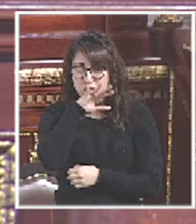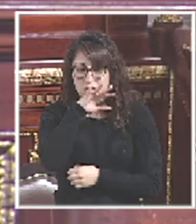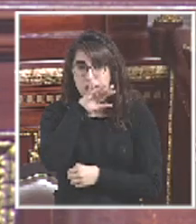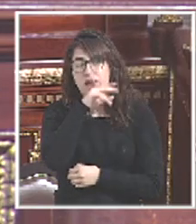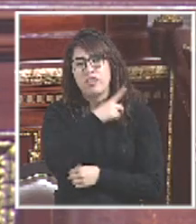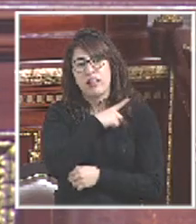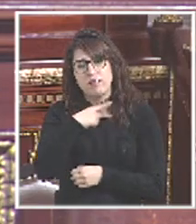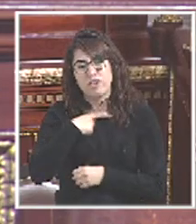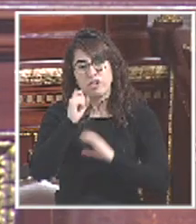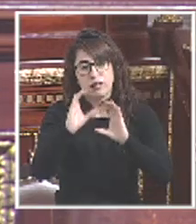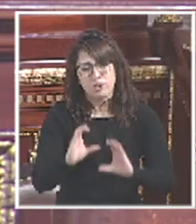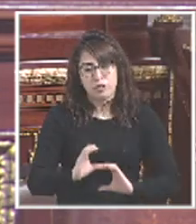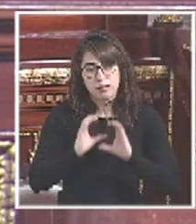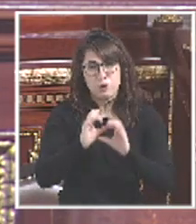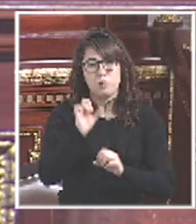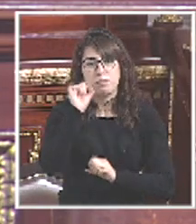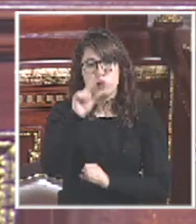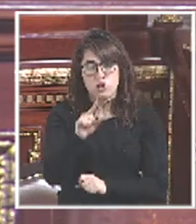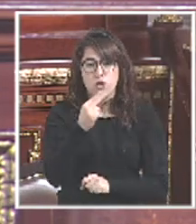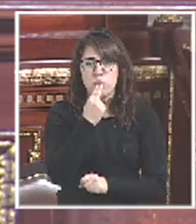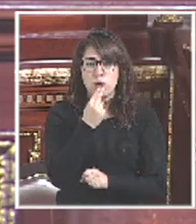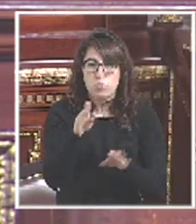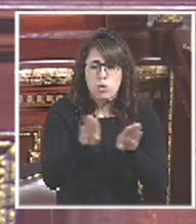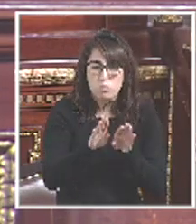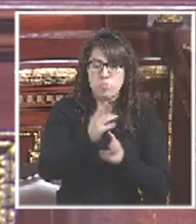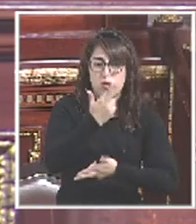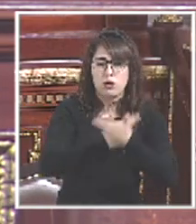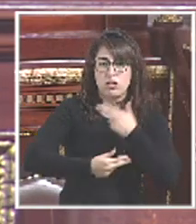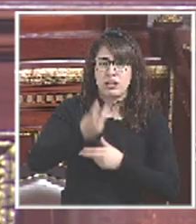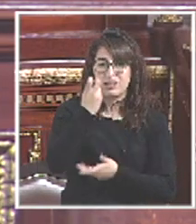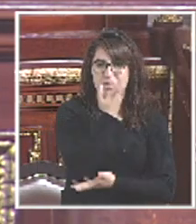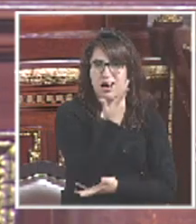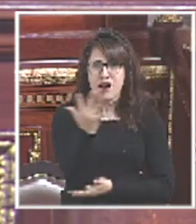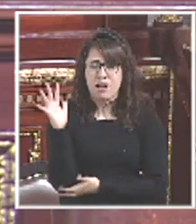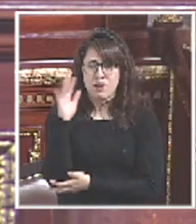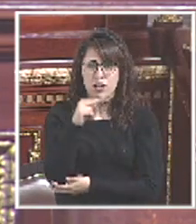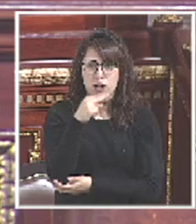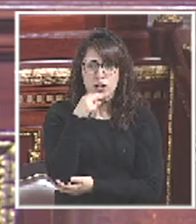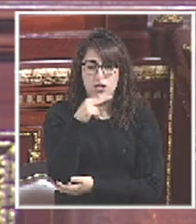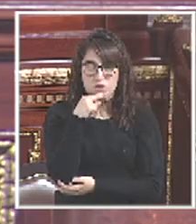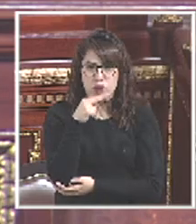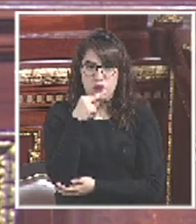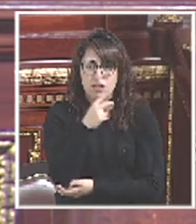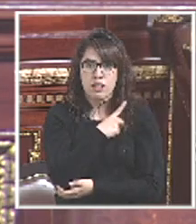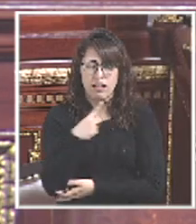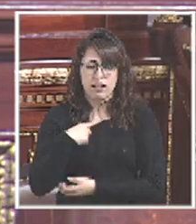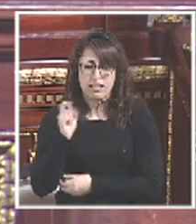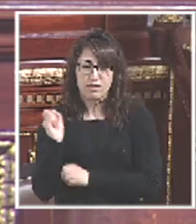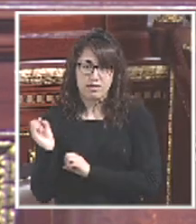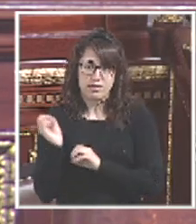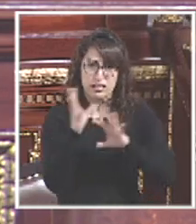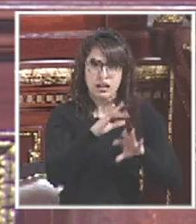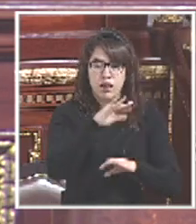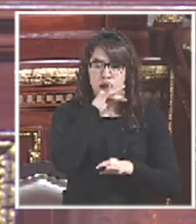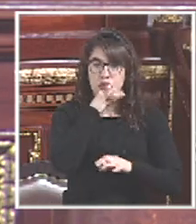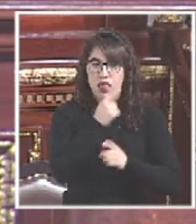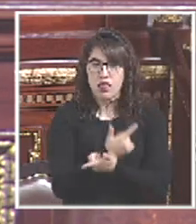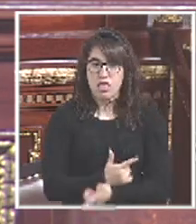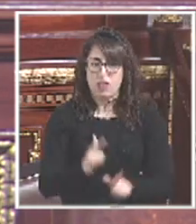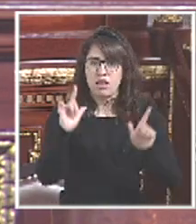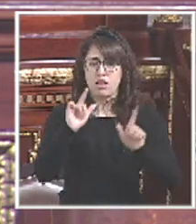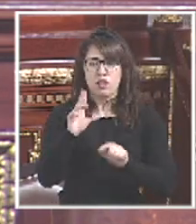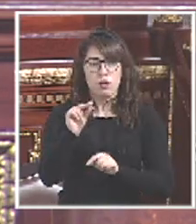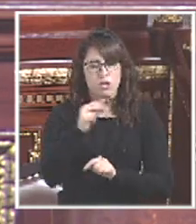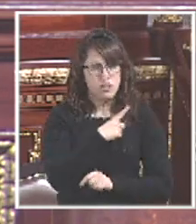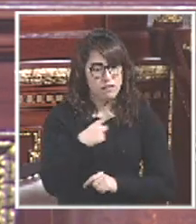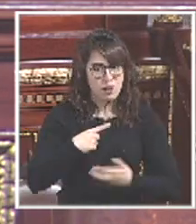nuevamente, lo digo, a estos árboles de Navidad, es importante que su desuso se haga de forma responsable y